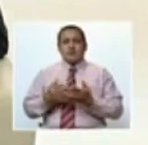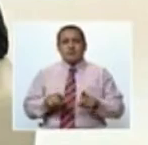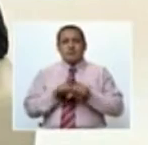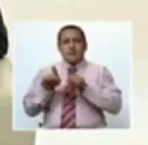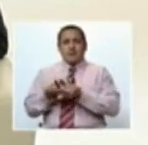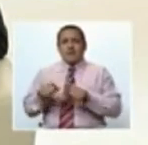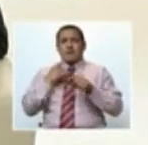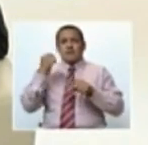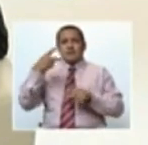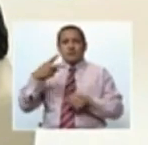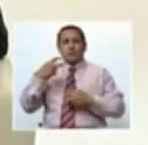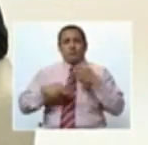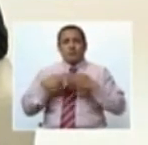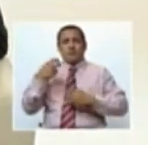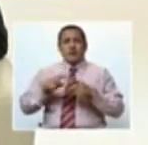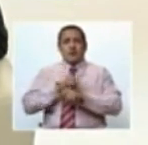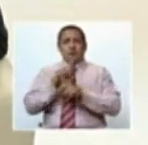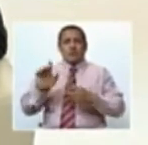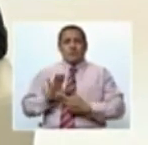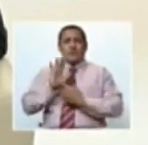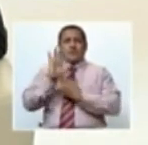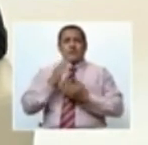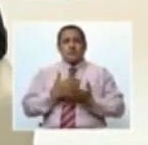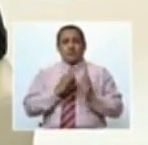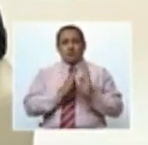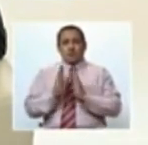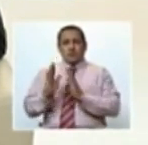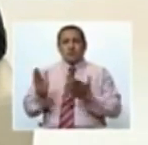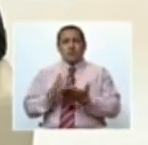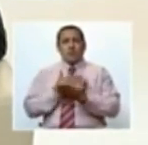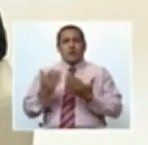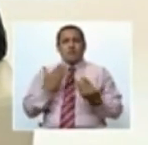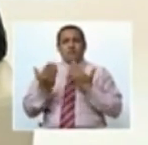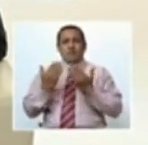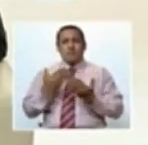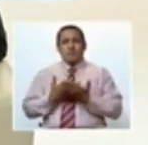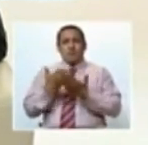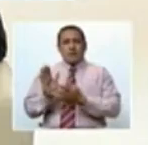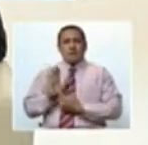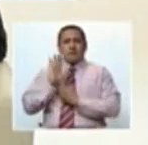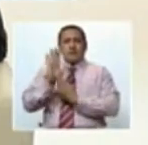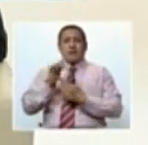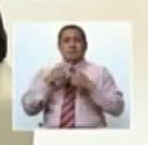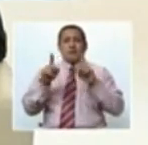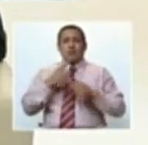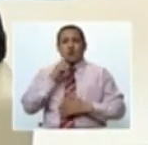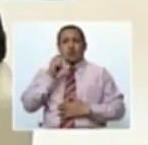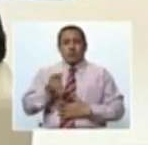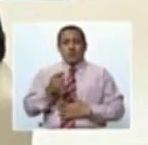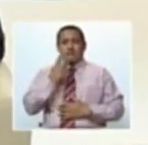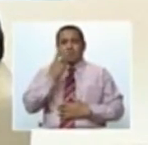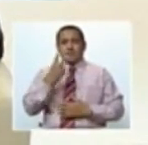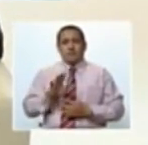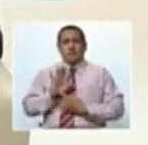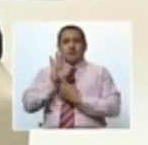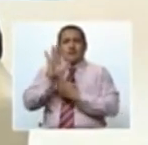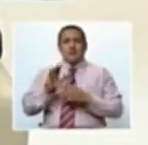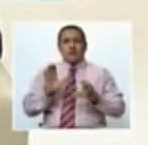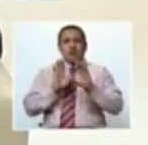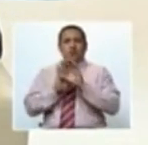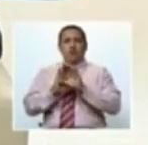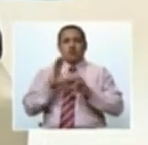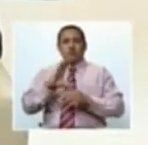pruebe. Y ese es el segundo problema, que al no haber estado en el proceso tampoco había manera de acreditarlo. Y sin embargo, el juez que